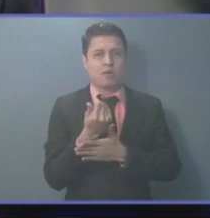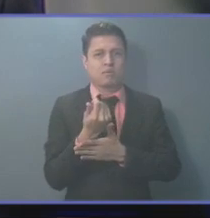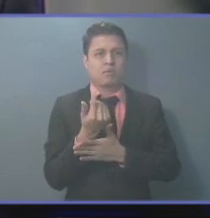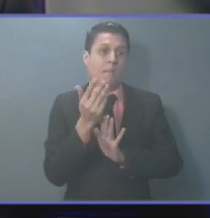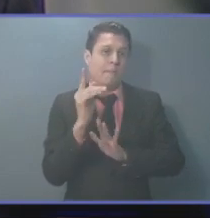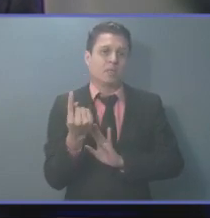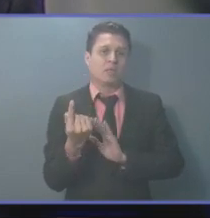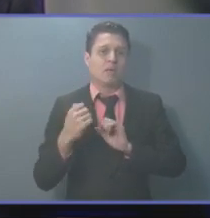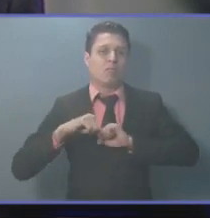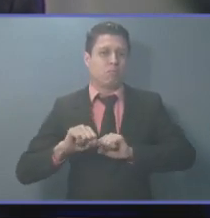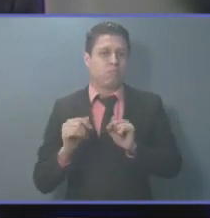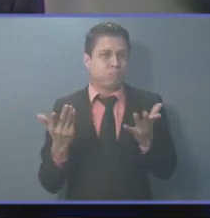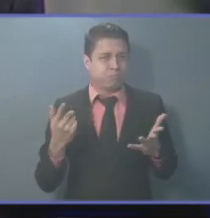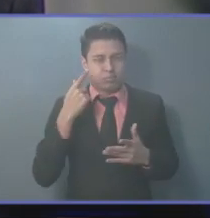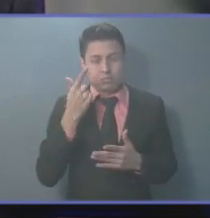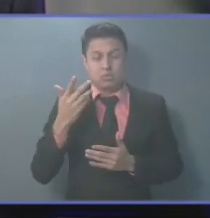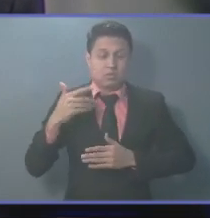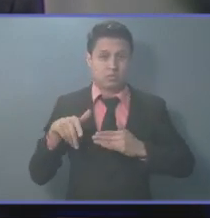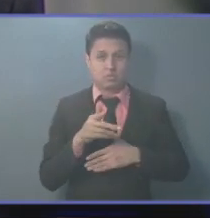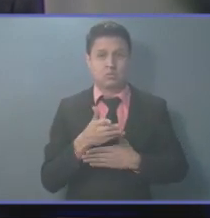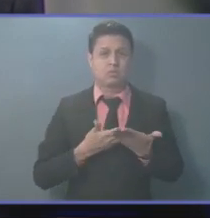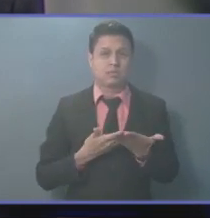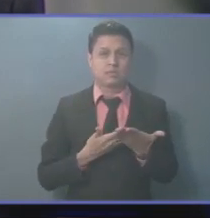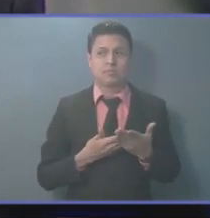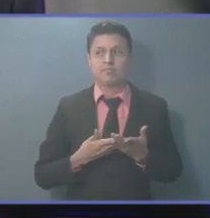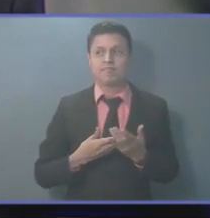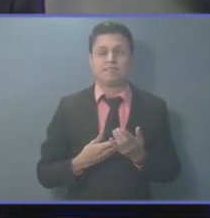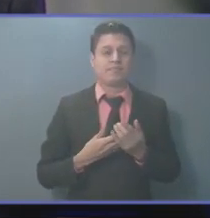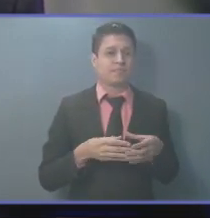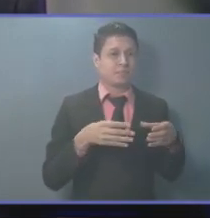Y de hecho, el decreto